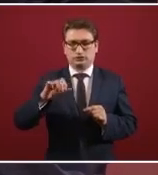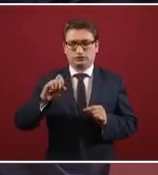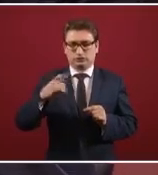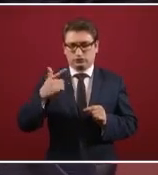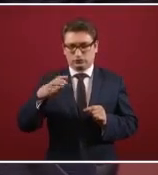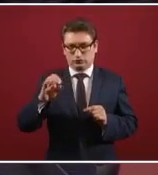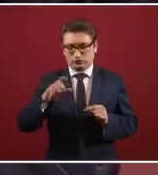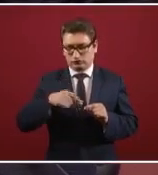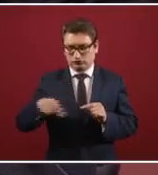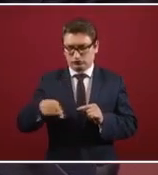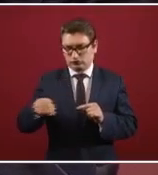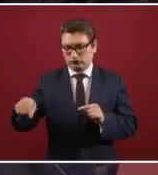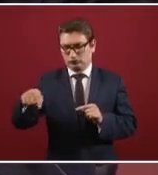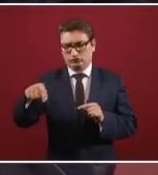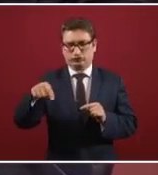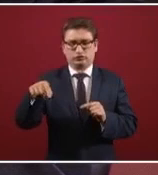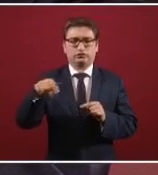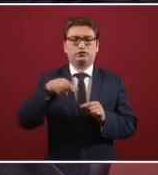esperanza